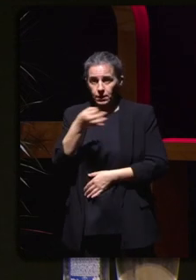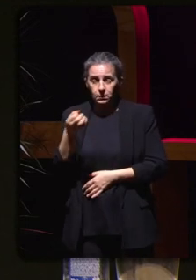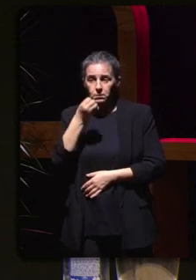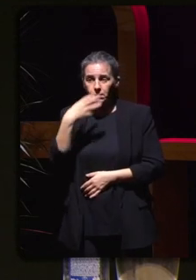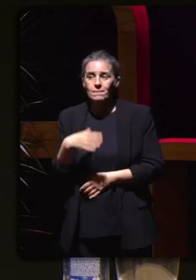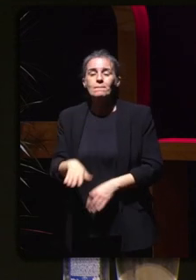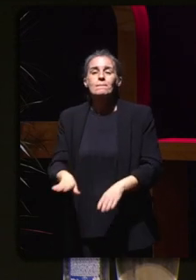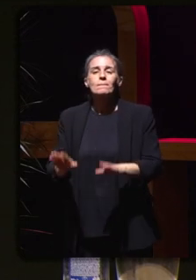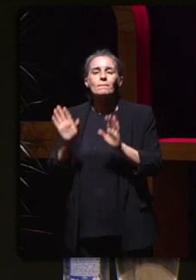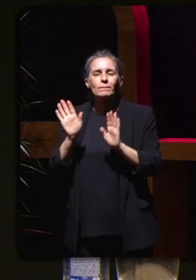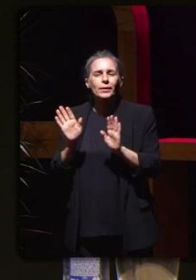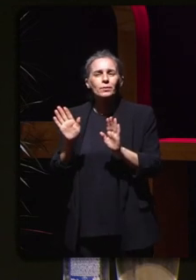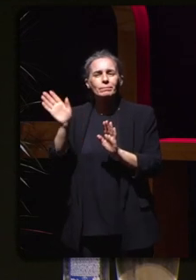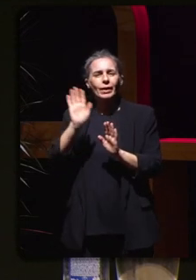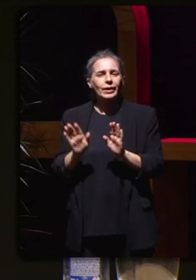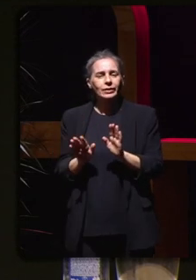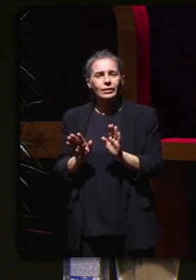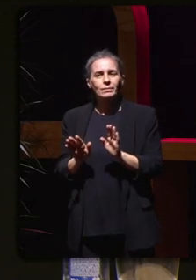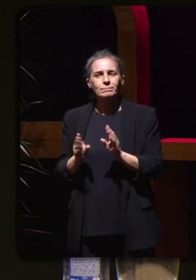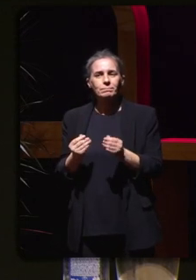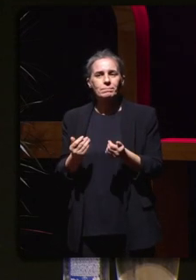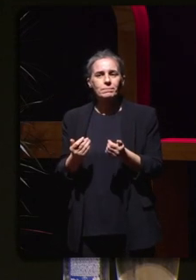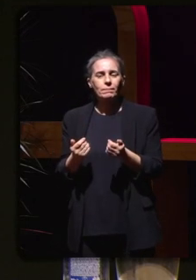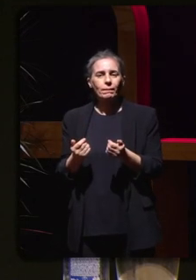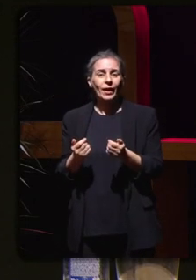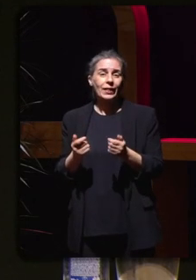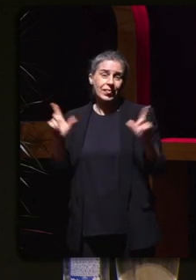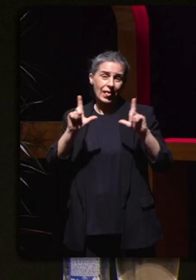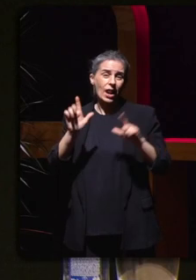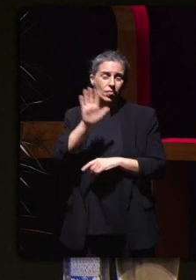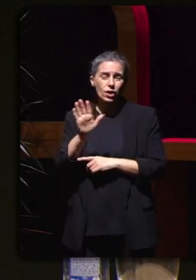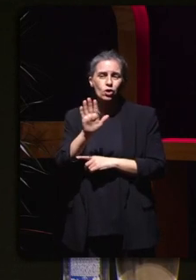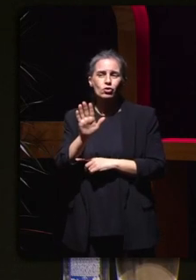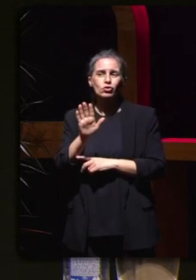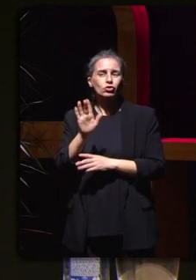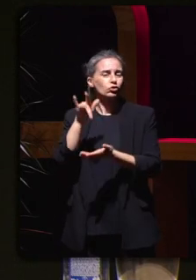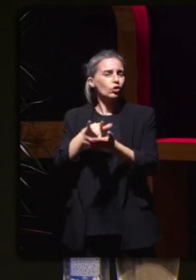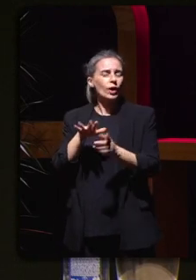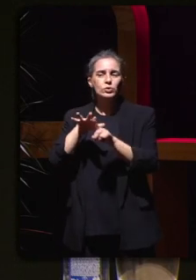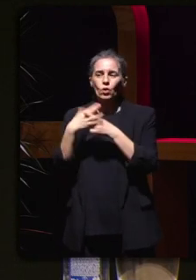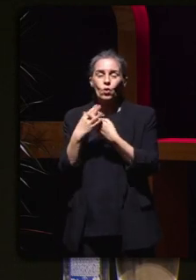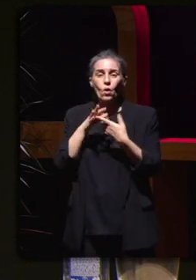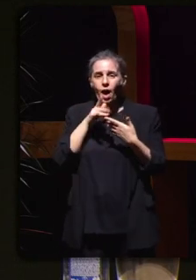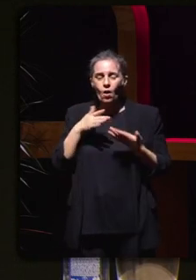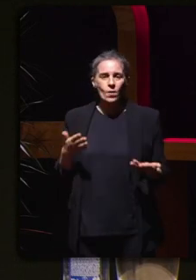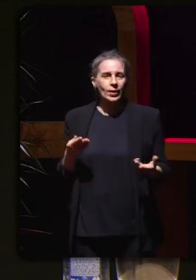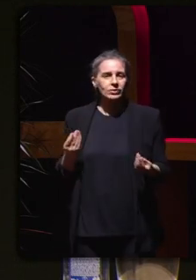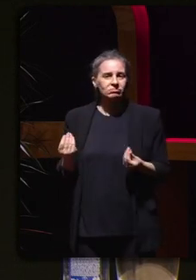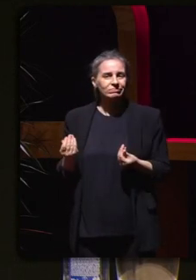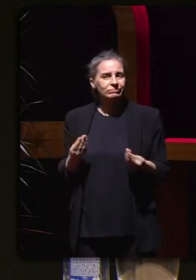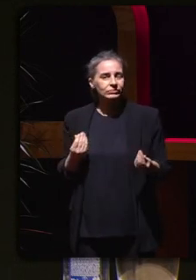que ha llevado a la a telecinco a una situación donde ahora mismo